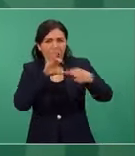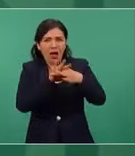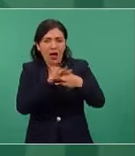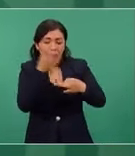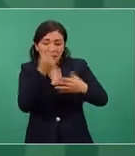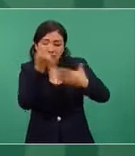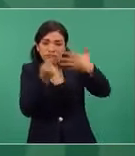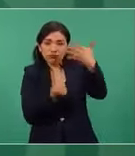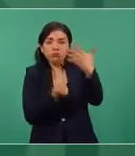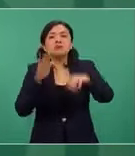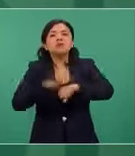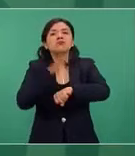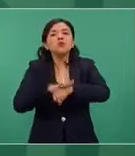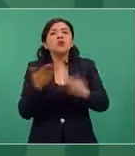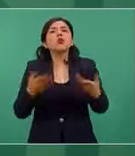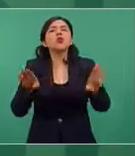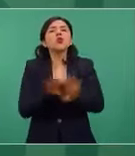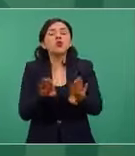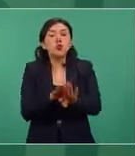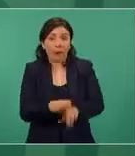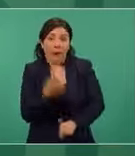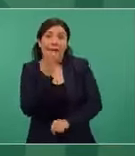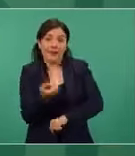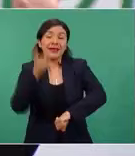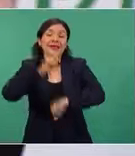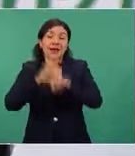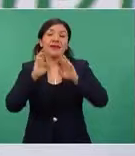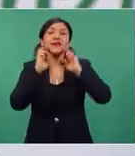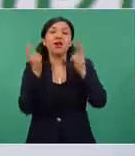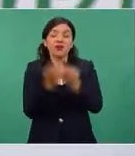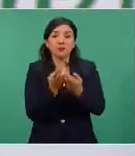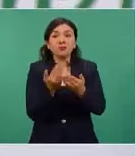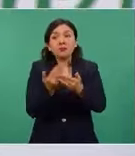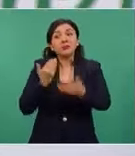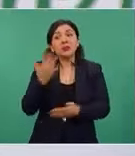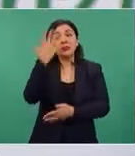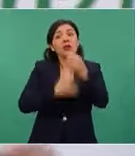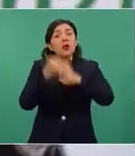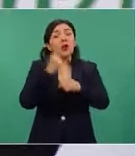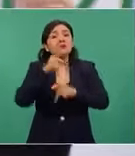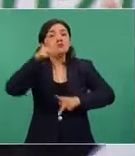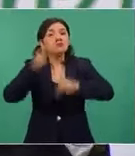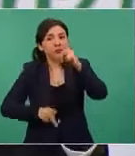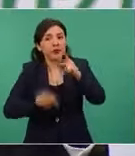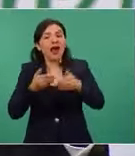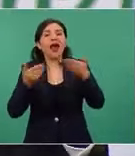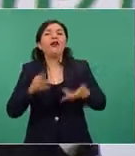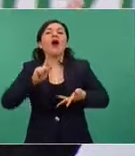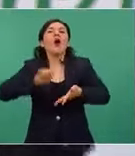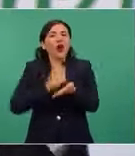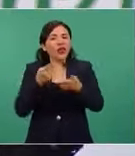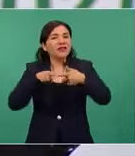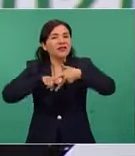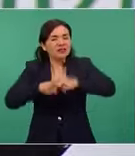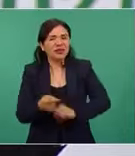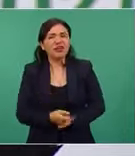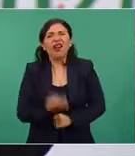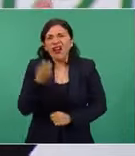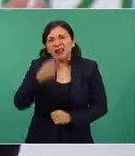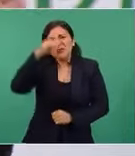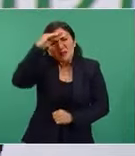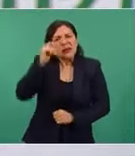Bueno, pues es el espacio para hacerlo. Cinco años estuvo interrumpida, se reanuda. ¿Qué significa?